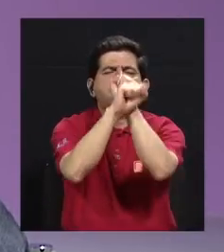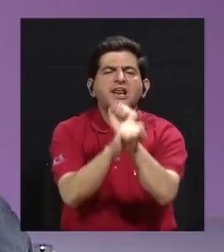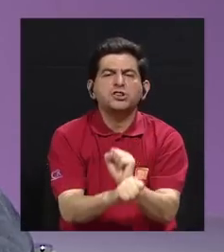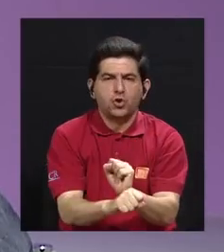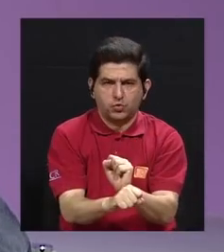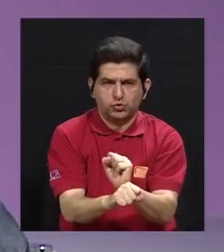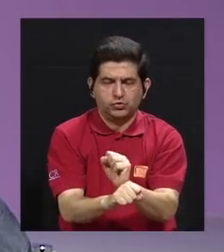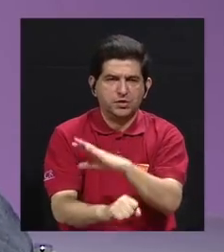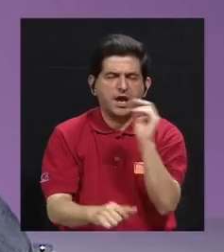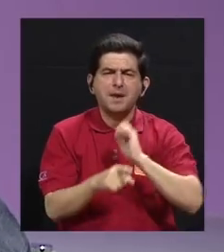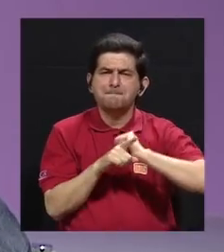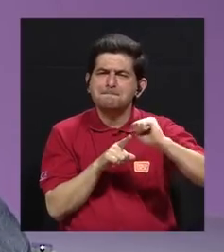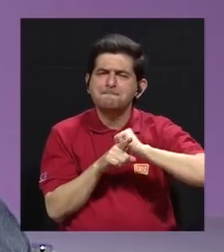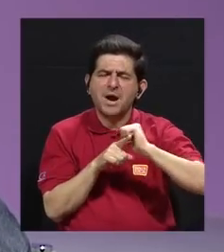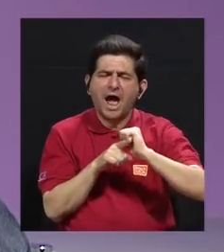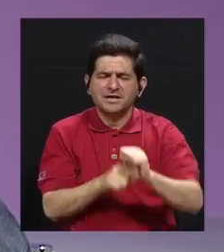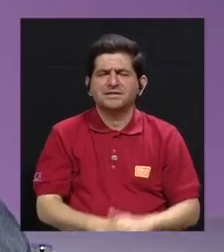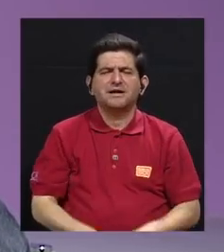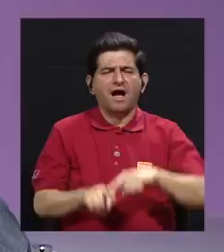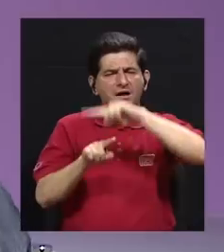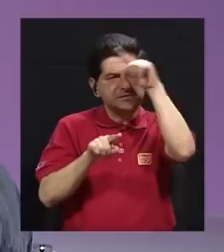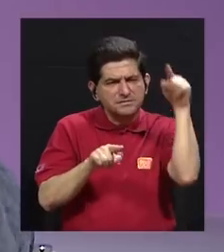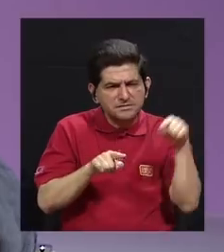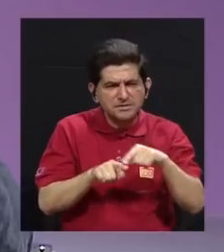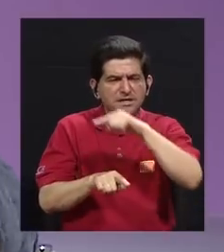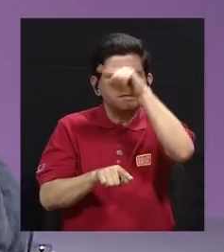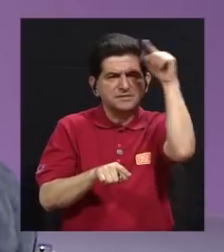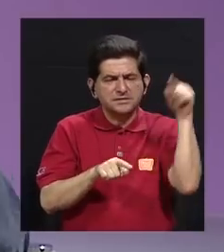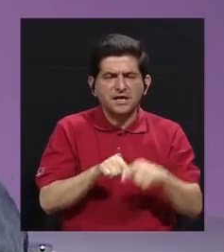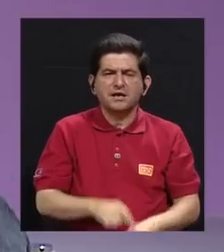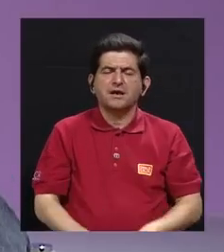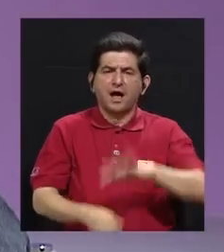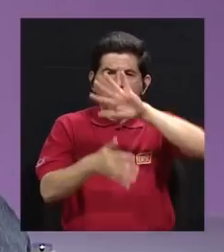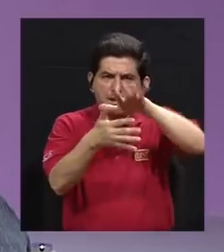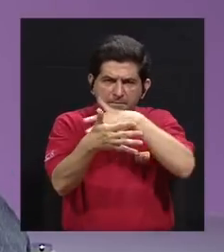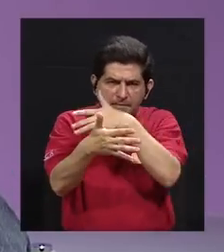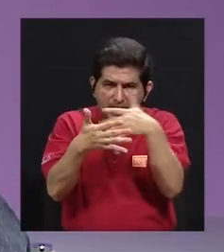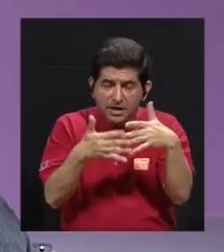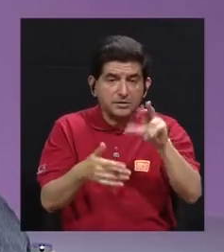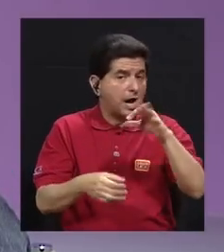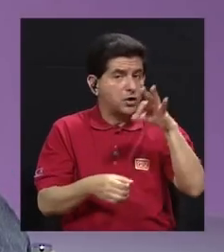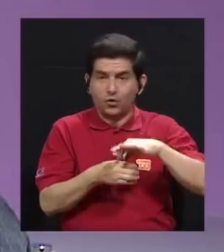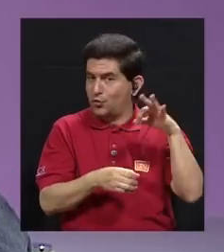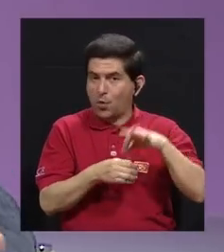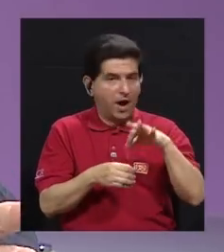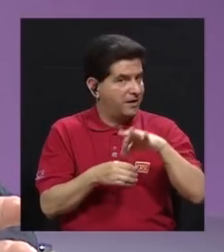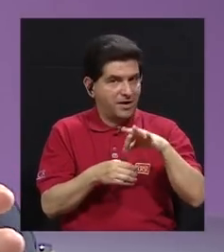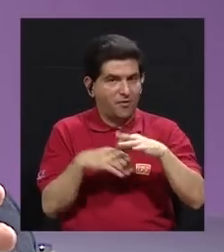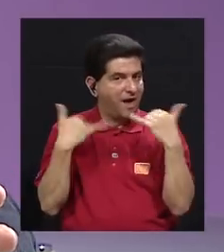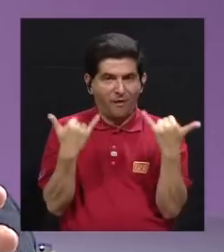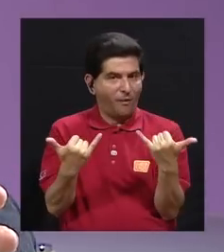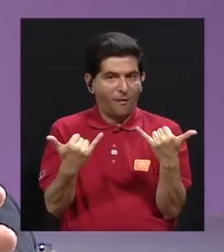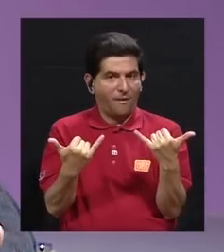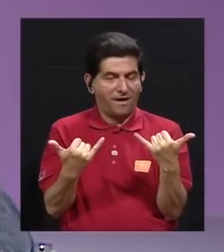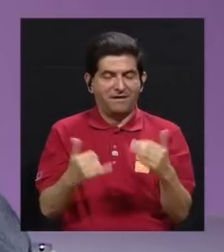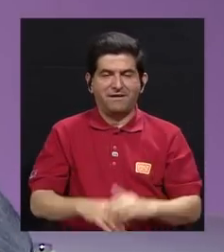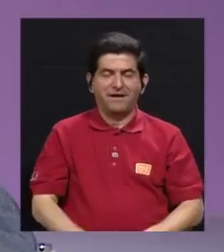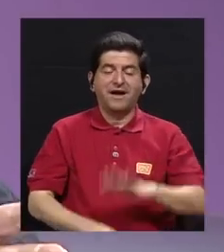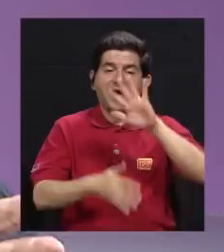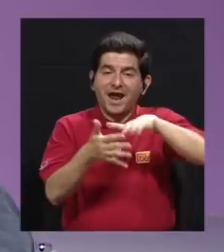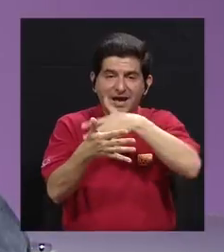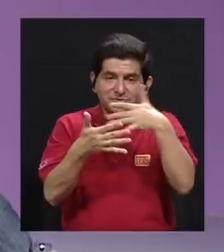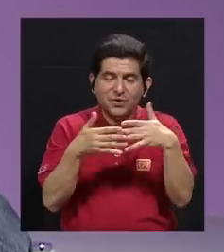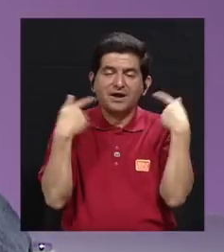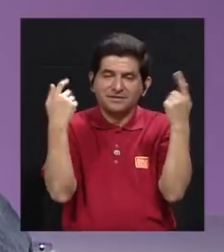en rituales y en prácticas cíclicas relacionadas con el calendario, ya no agrícola, ¿no?,